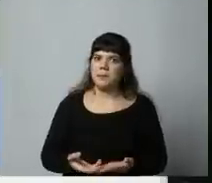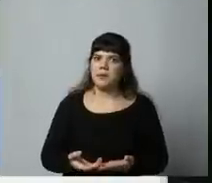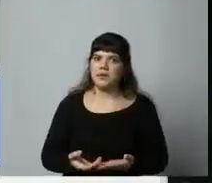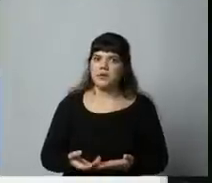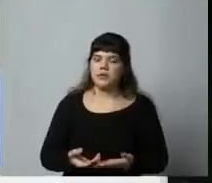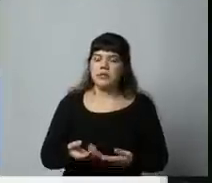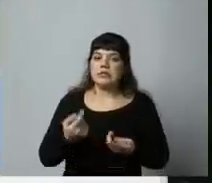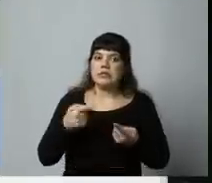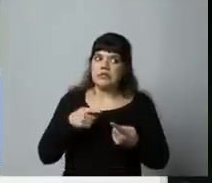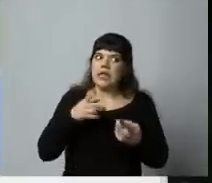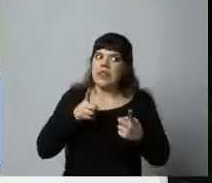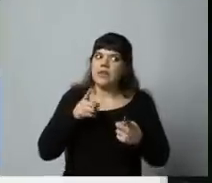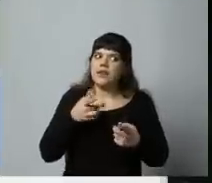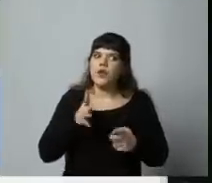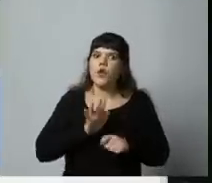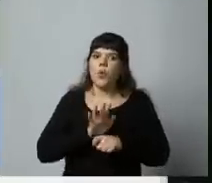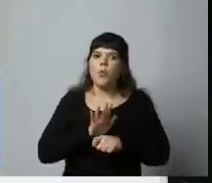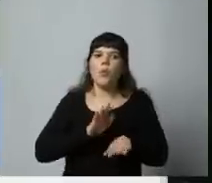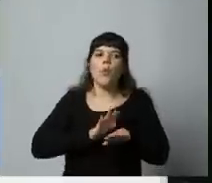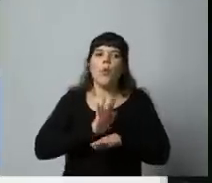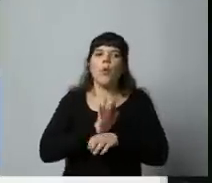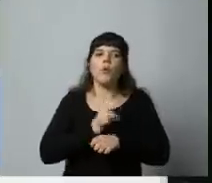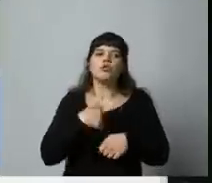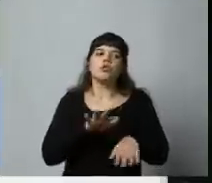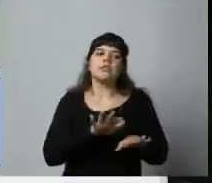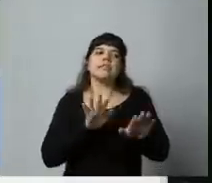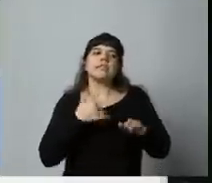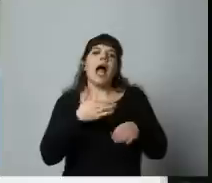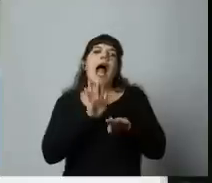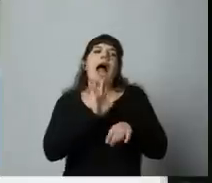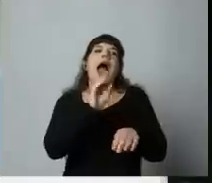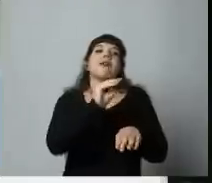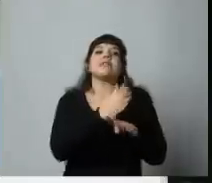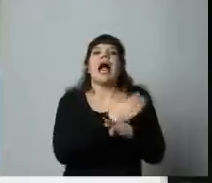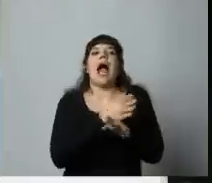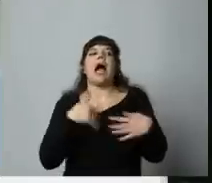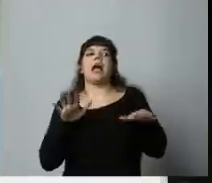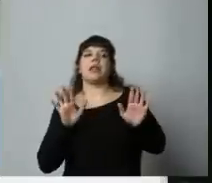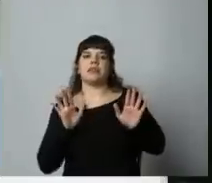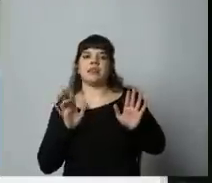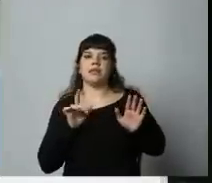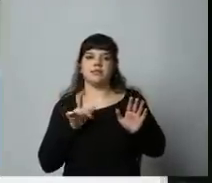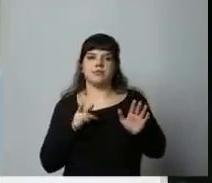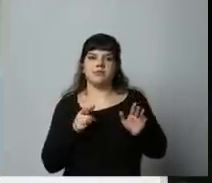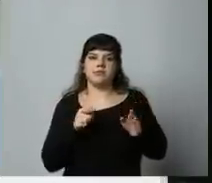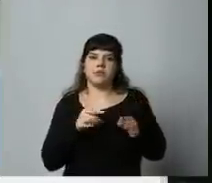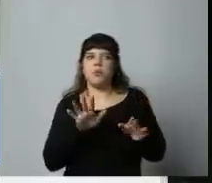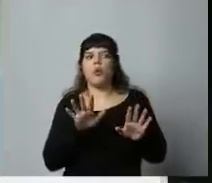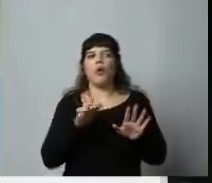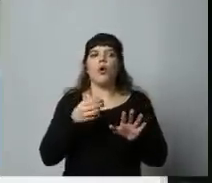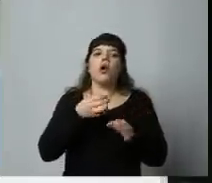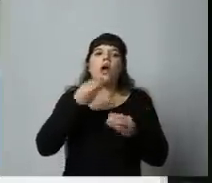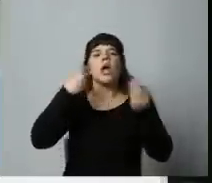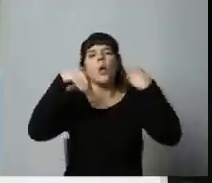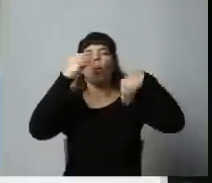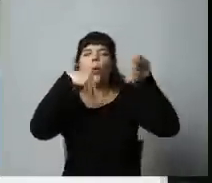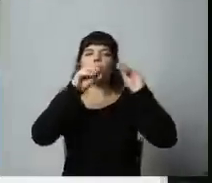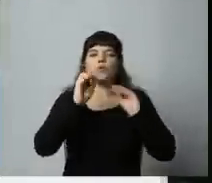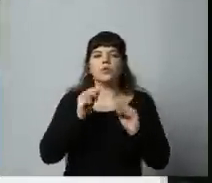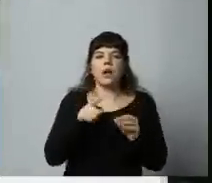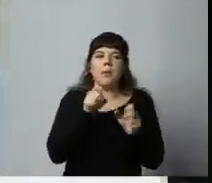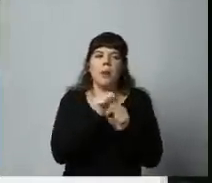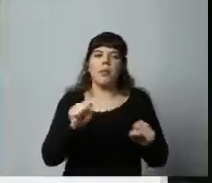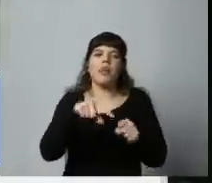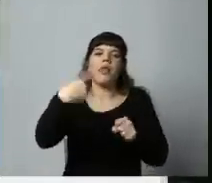que darle una justificación hay que ir generando el clima para justificar determinadas cosas y me